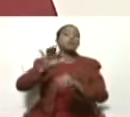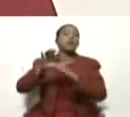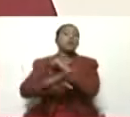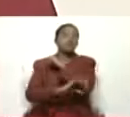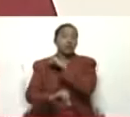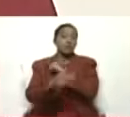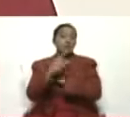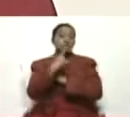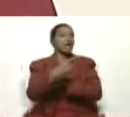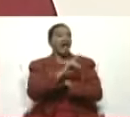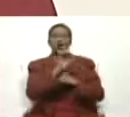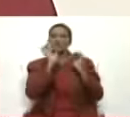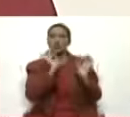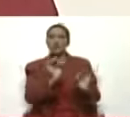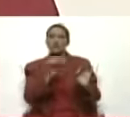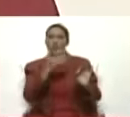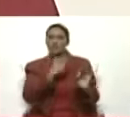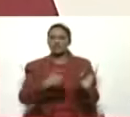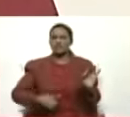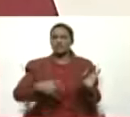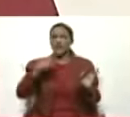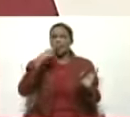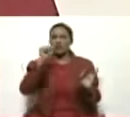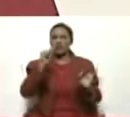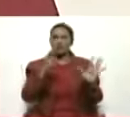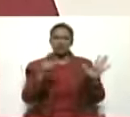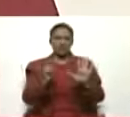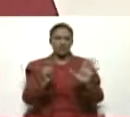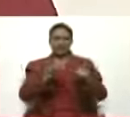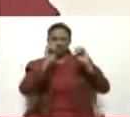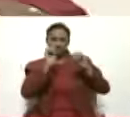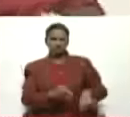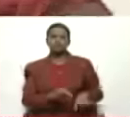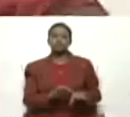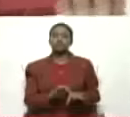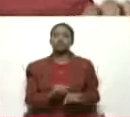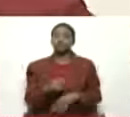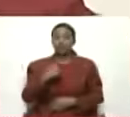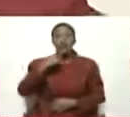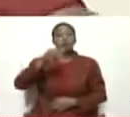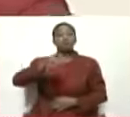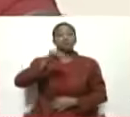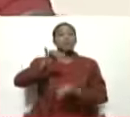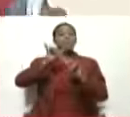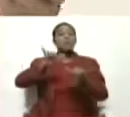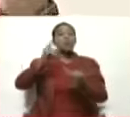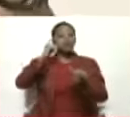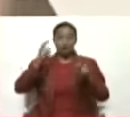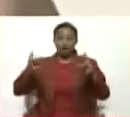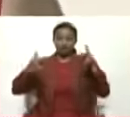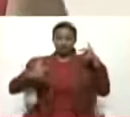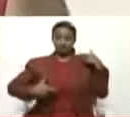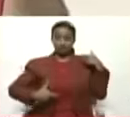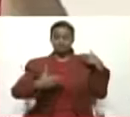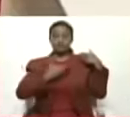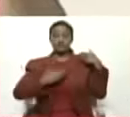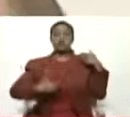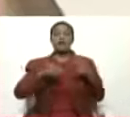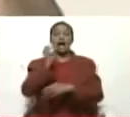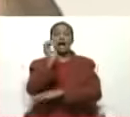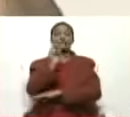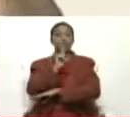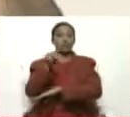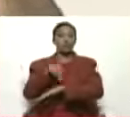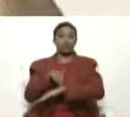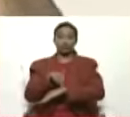6 meses. Ese mismo día, la Asamblea Nacional no se escoge para destituir